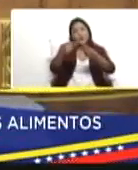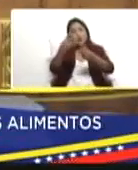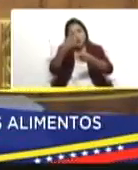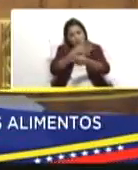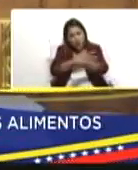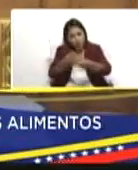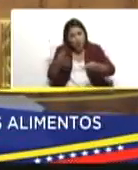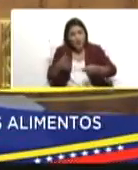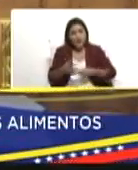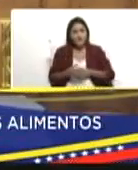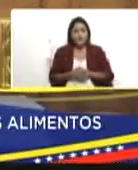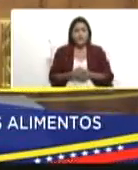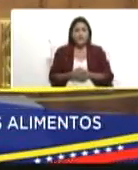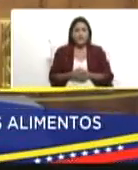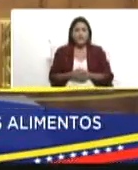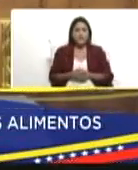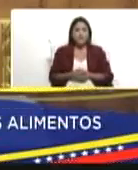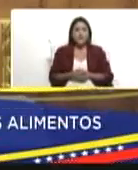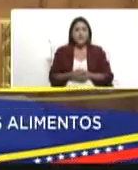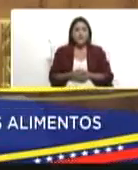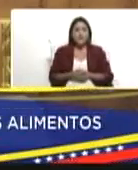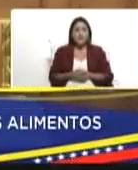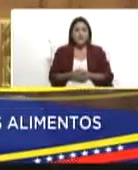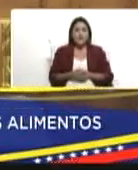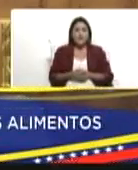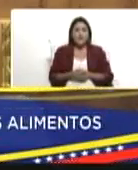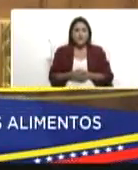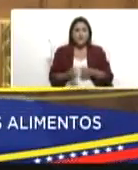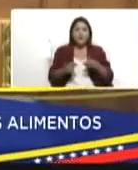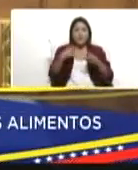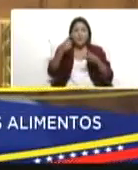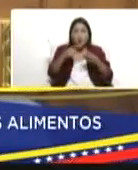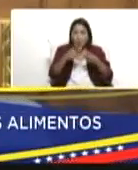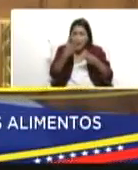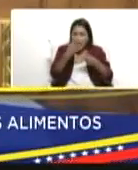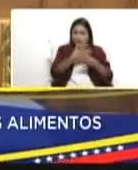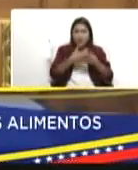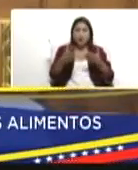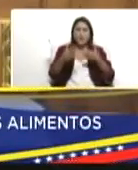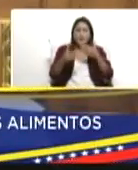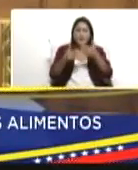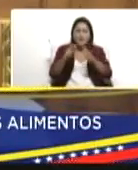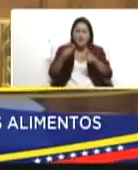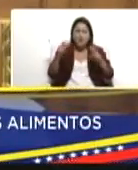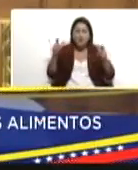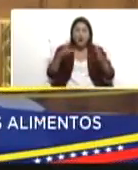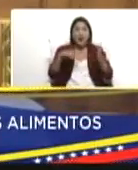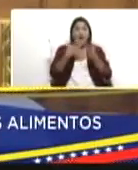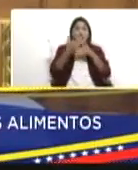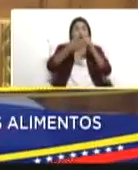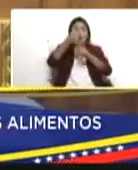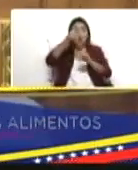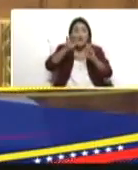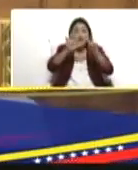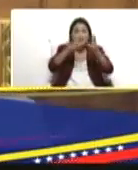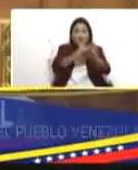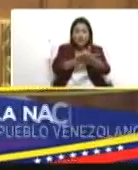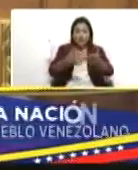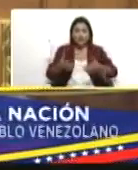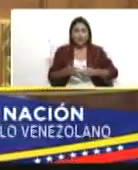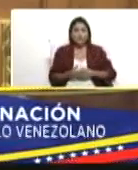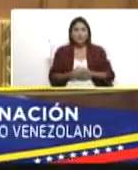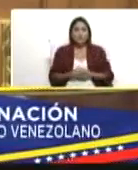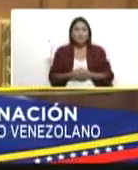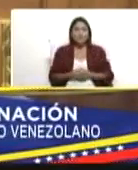primero 3 millones después llegas a cuatro y así vas creciendo Y así se van motivando